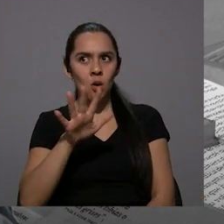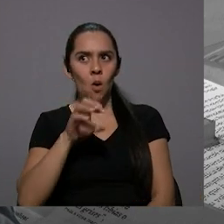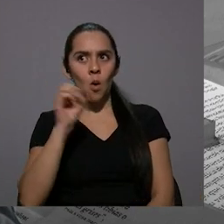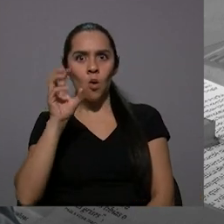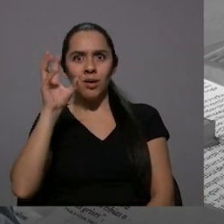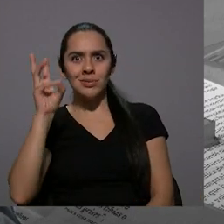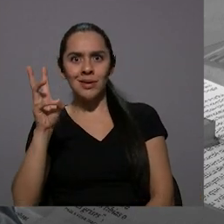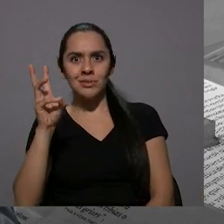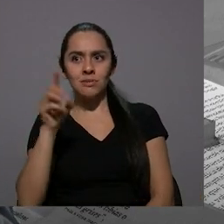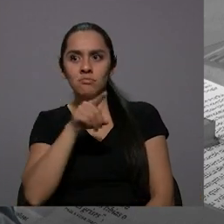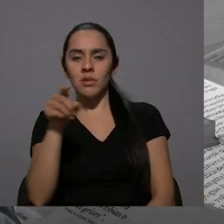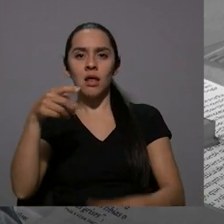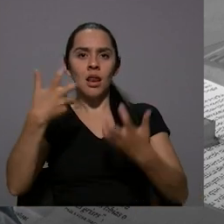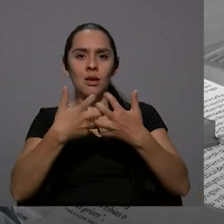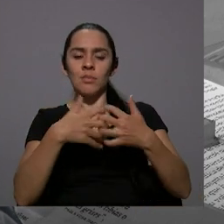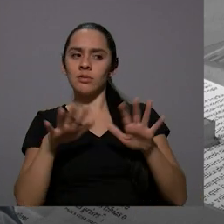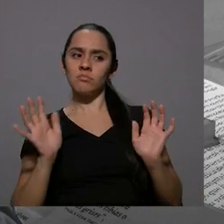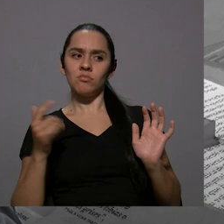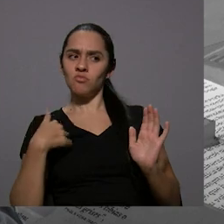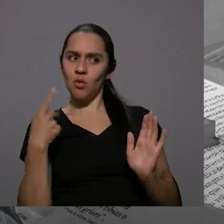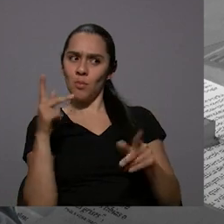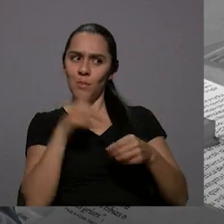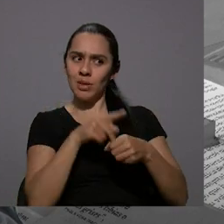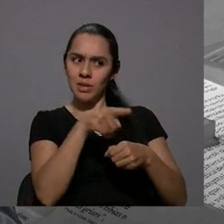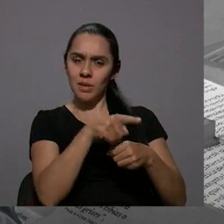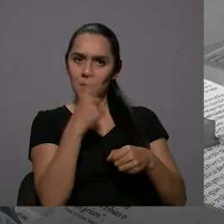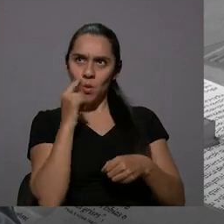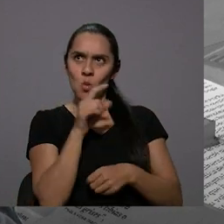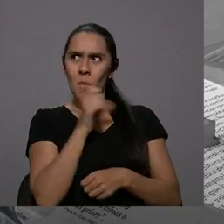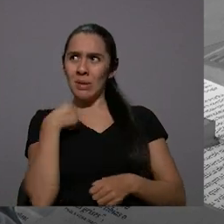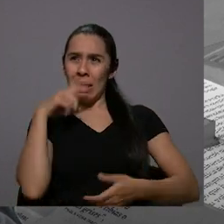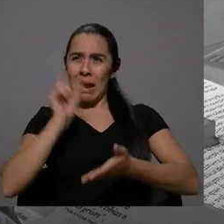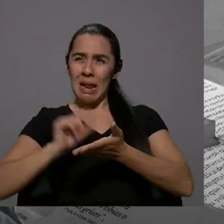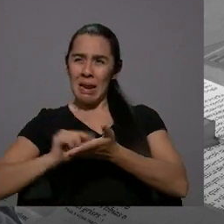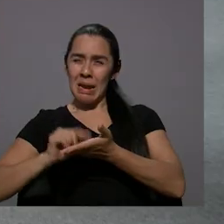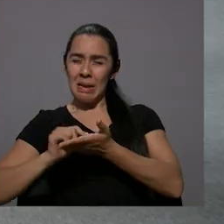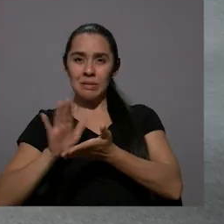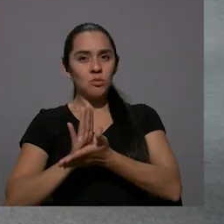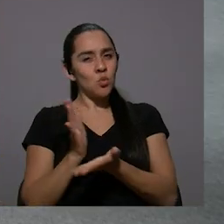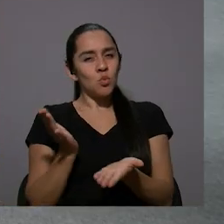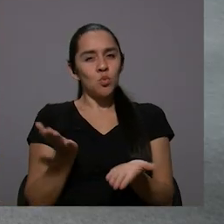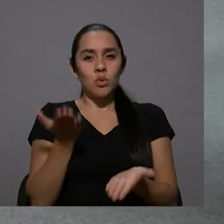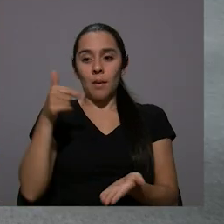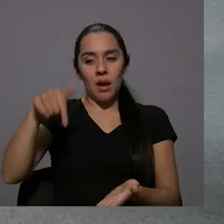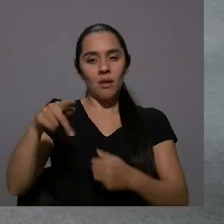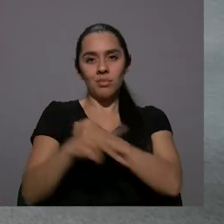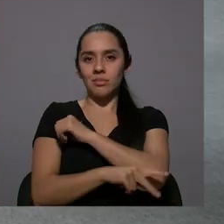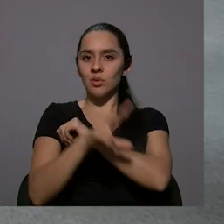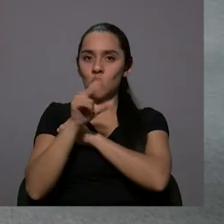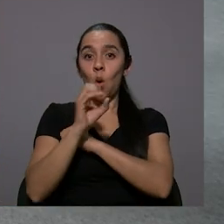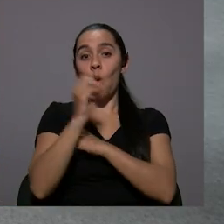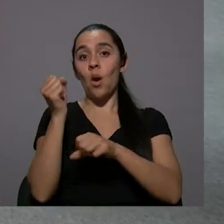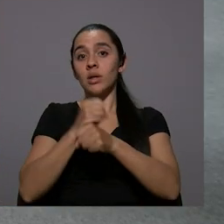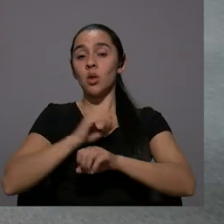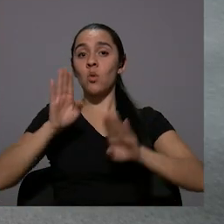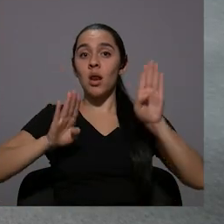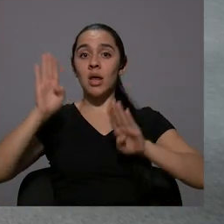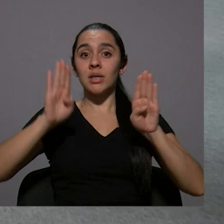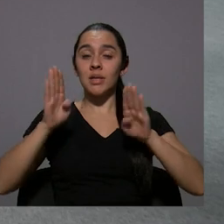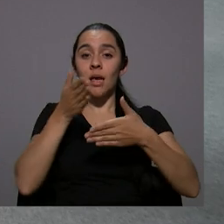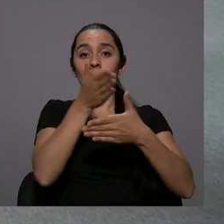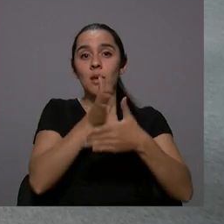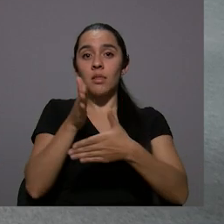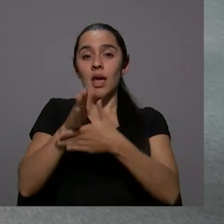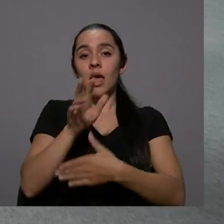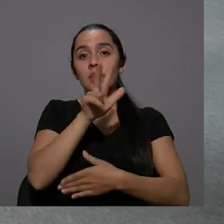seis Ya ninguna empresa quiera se manifieste que lo pueda hacer por lo menos aquí en el país o tendramos que hacer una licitación y